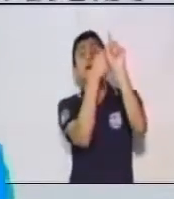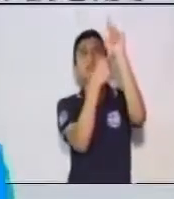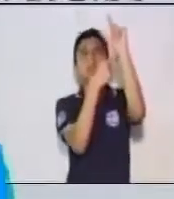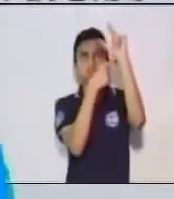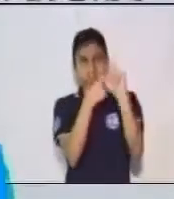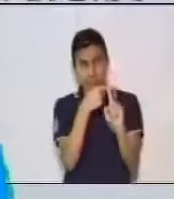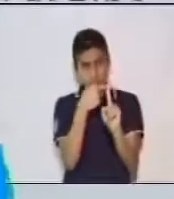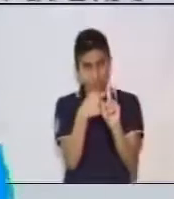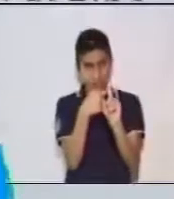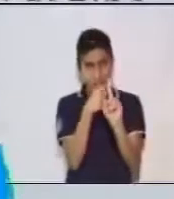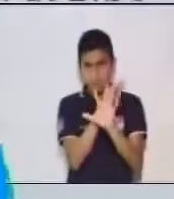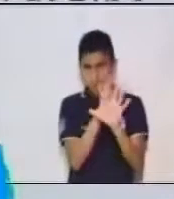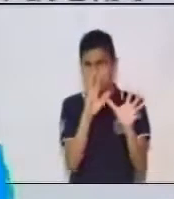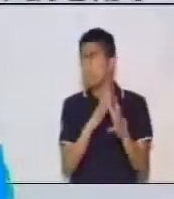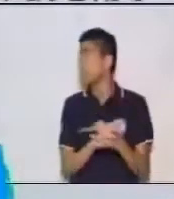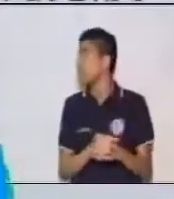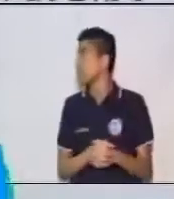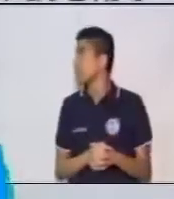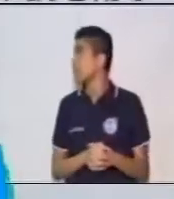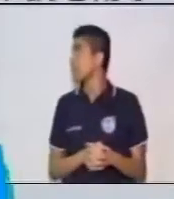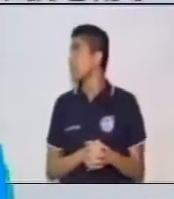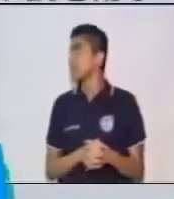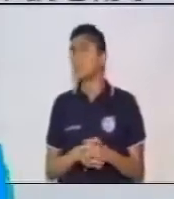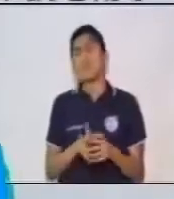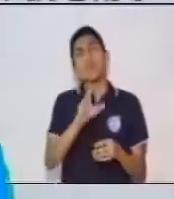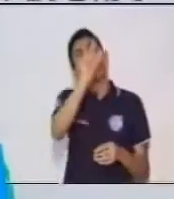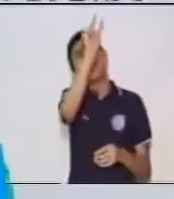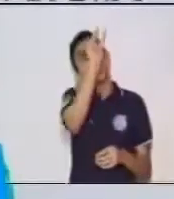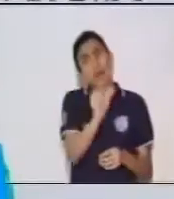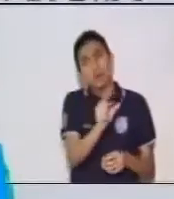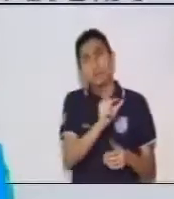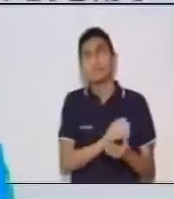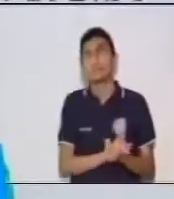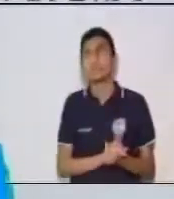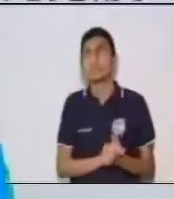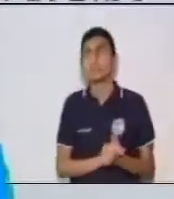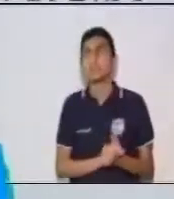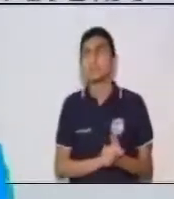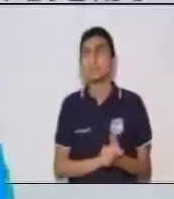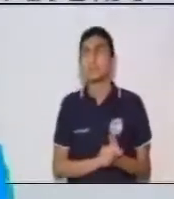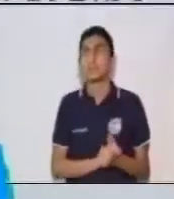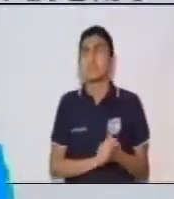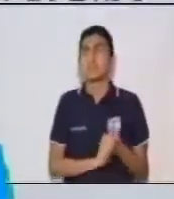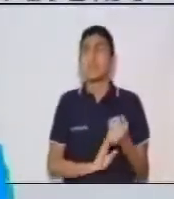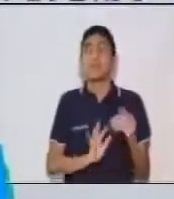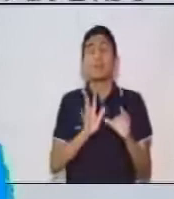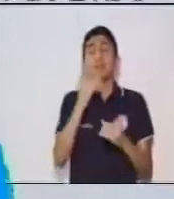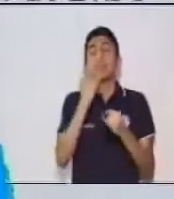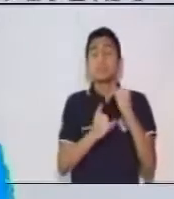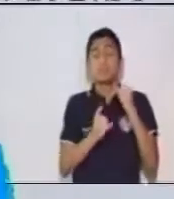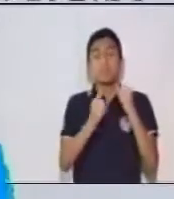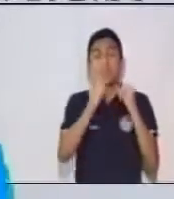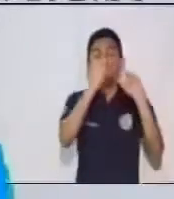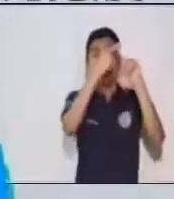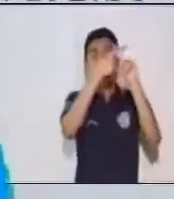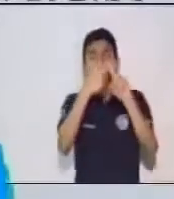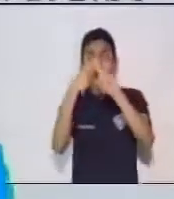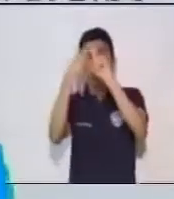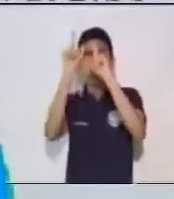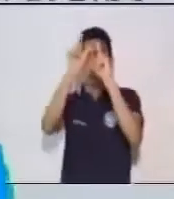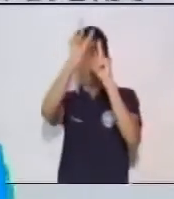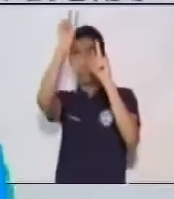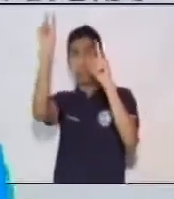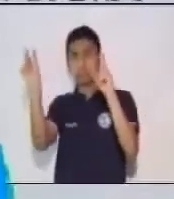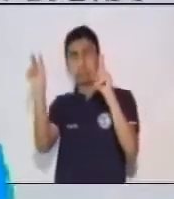signo, ¿verdad? El signo del segundo término se coloca en el primer paréntesis y luego multiplicas los